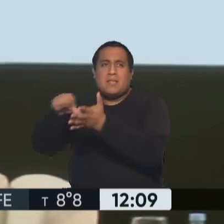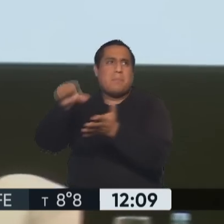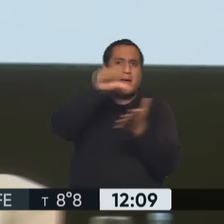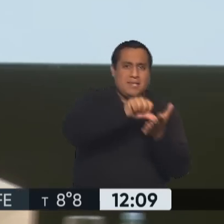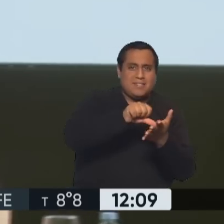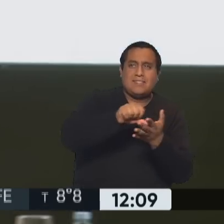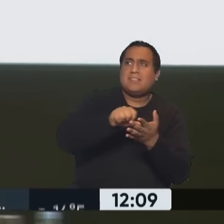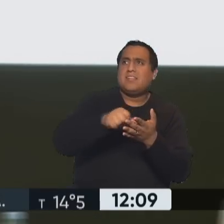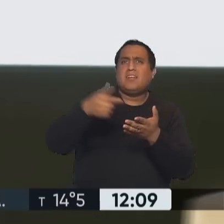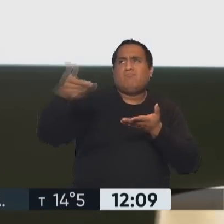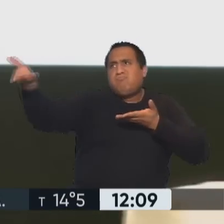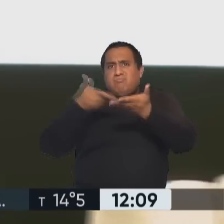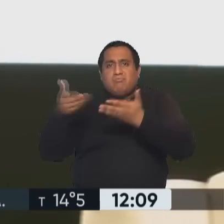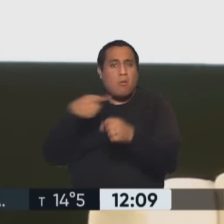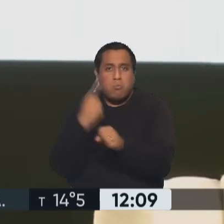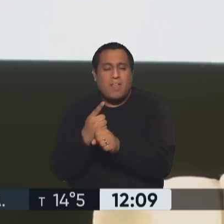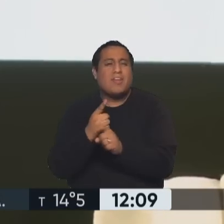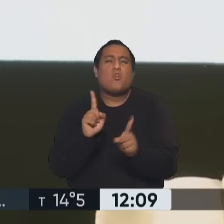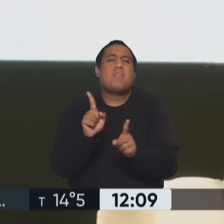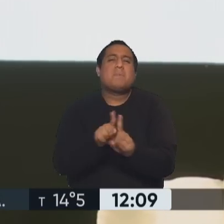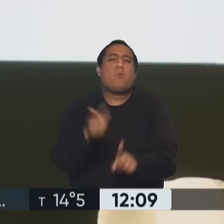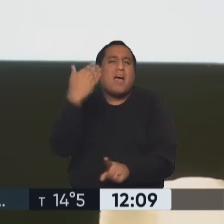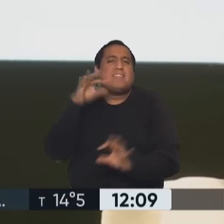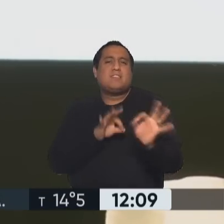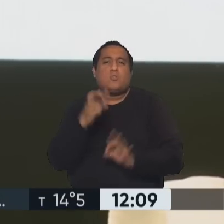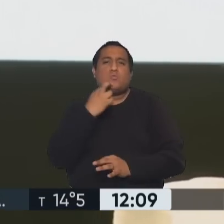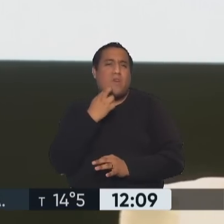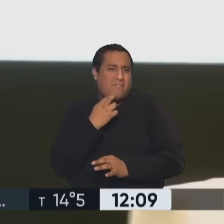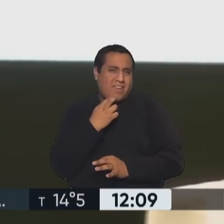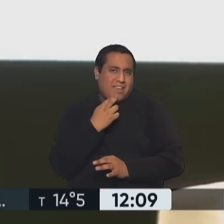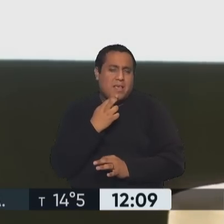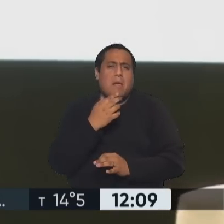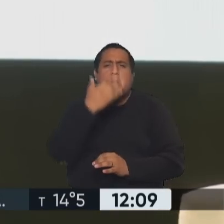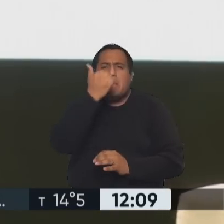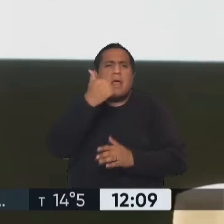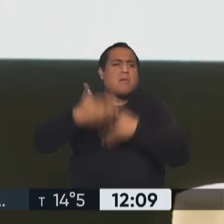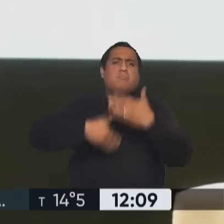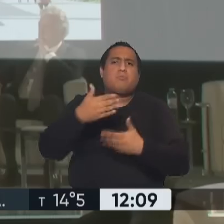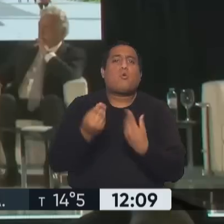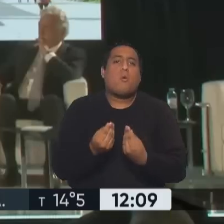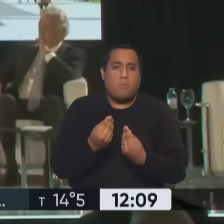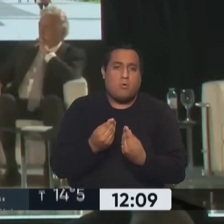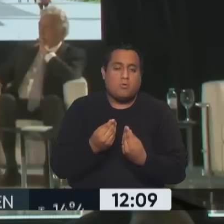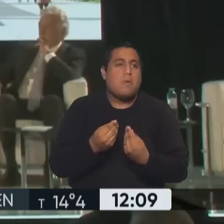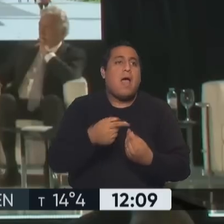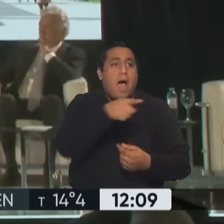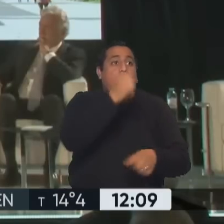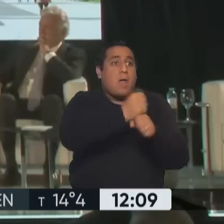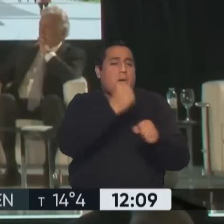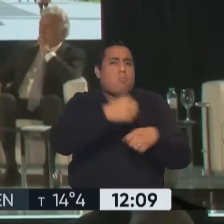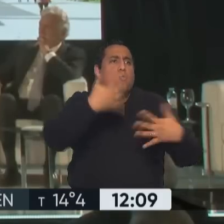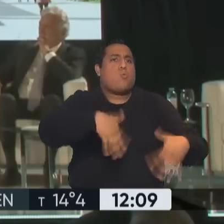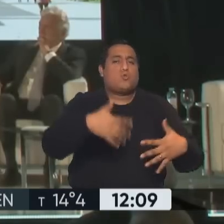que ya no es más como el siglo XIX, en el cual la ventaja comparativa se construía por la abundancia relativa de trabajo